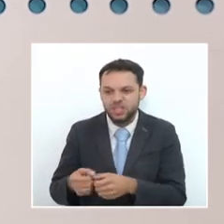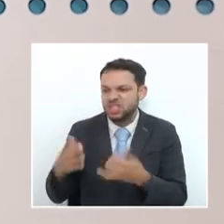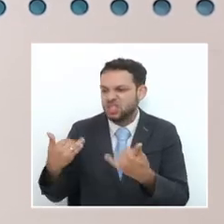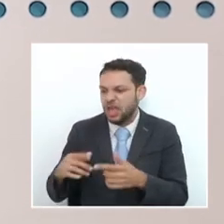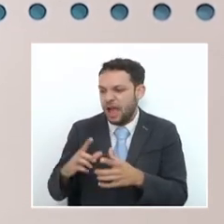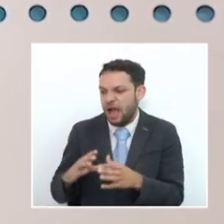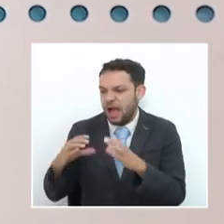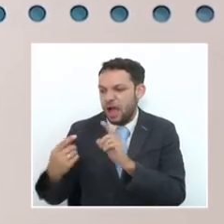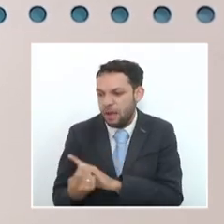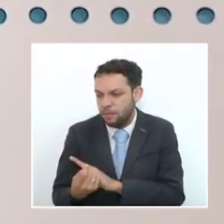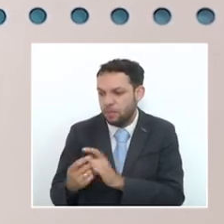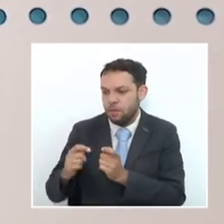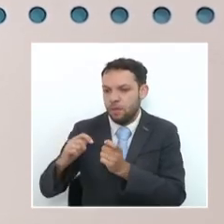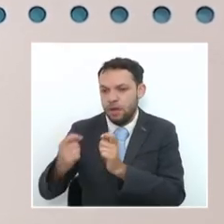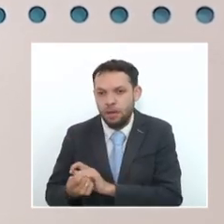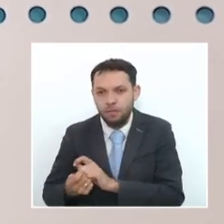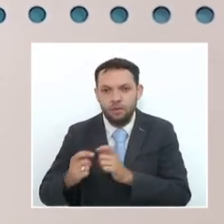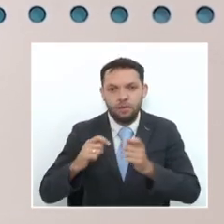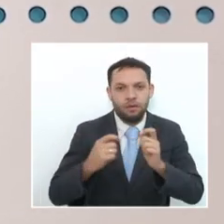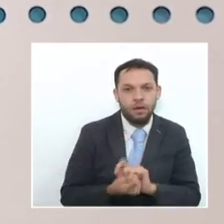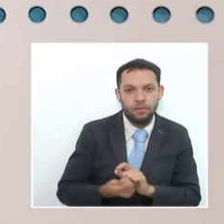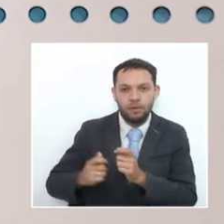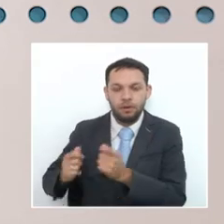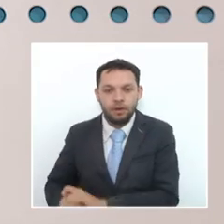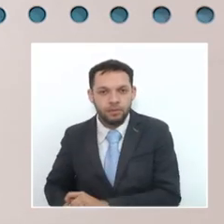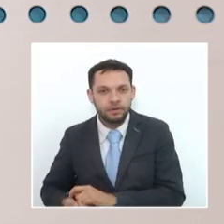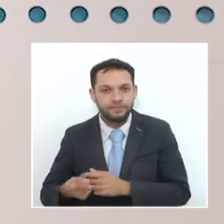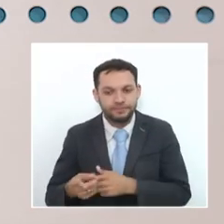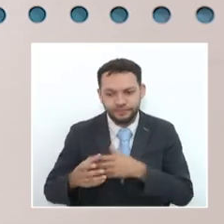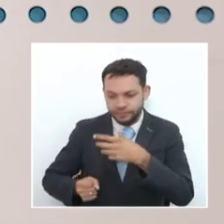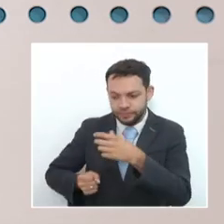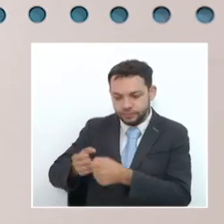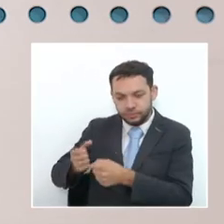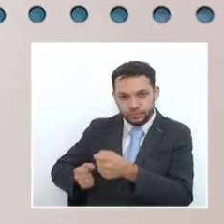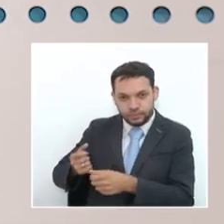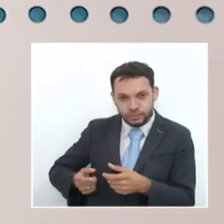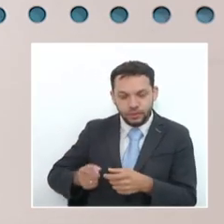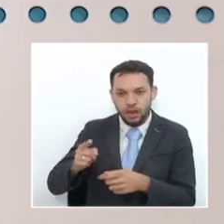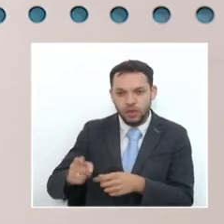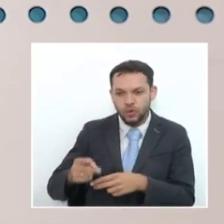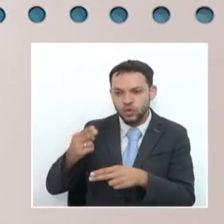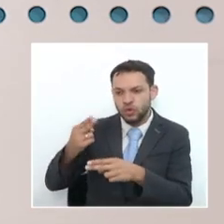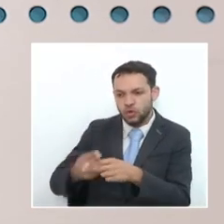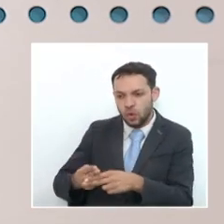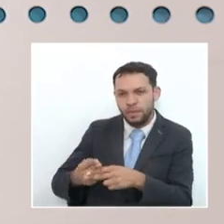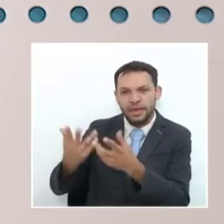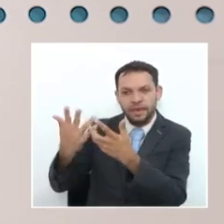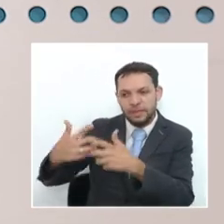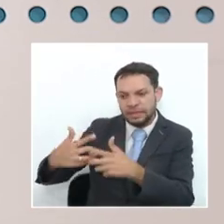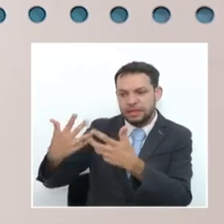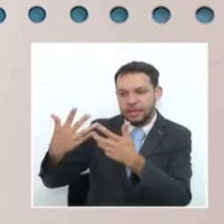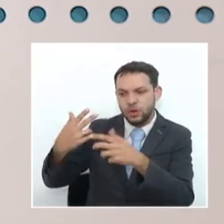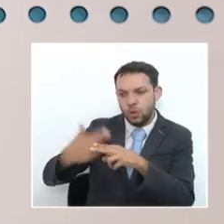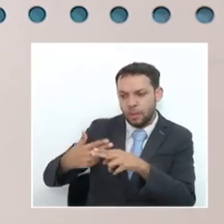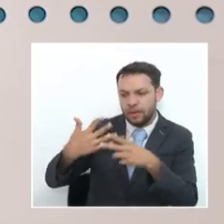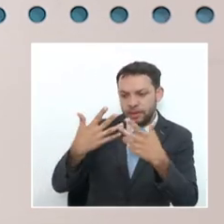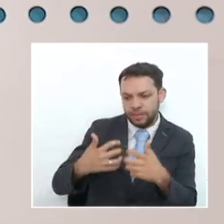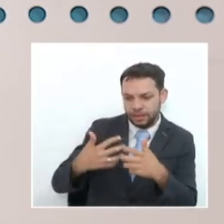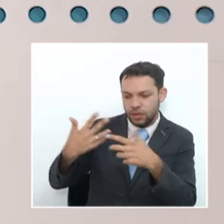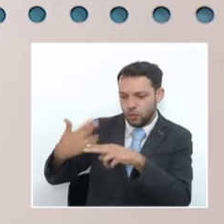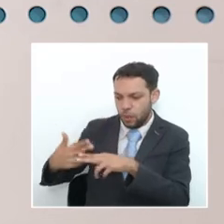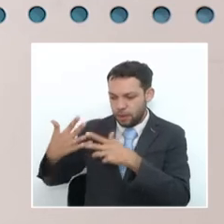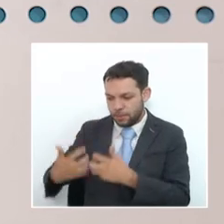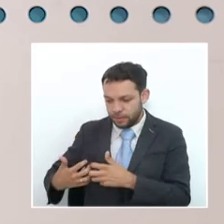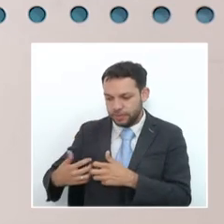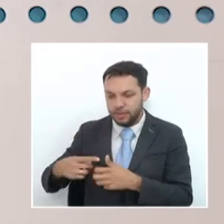otra fórmula y por otra fórmula, pero se le olvide que es que este es un hombre industrial, este es un hombre industrial, es otro nombre industrial. Y abajo, ¿qué dice?